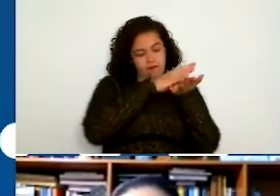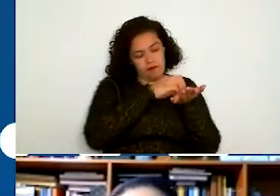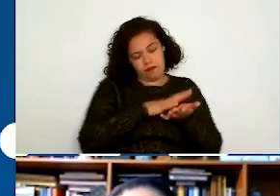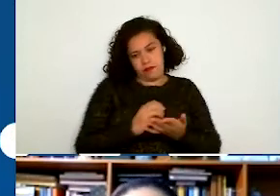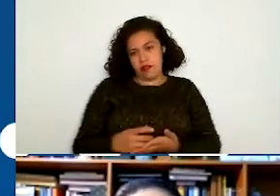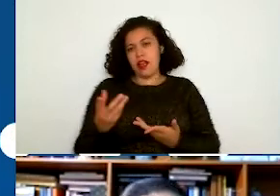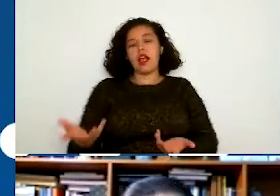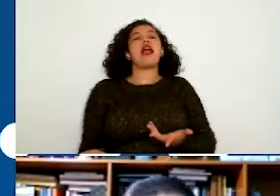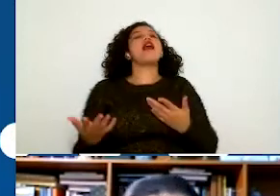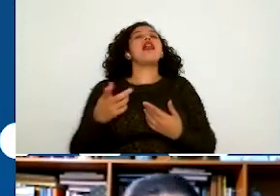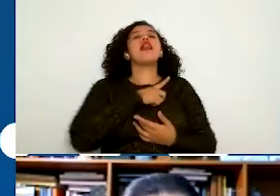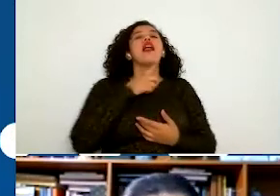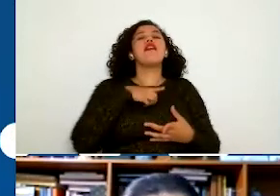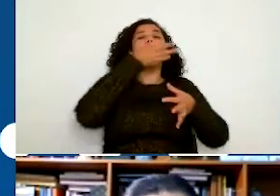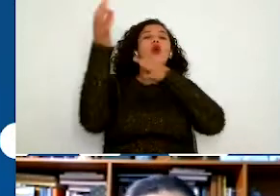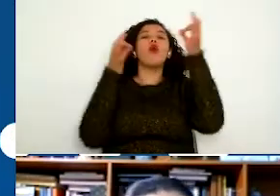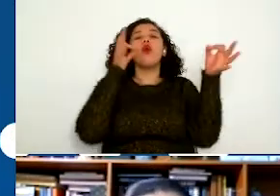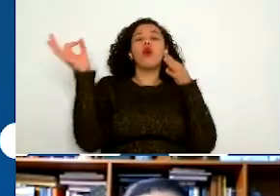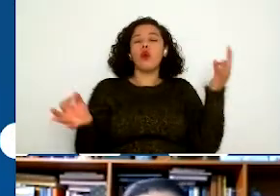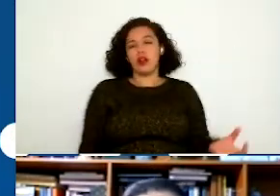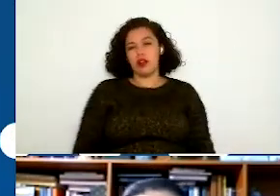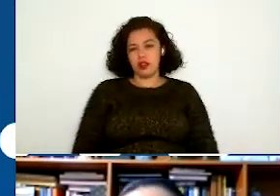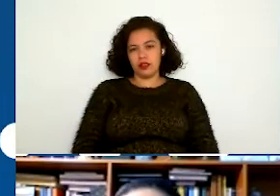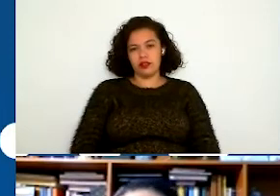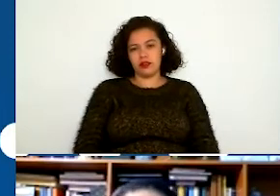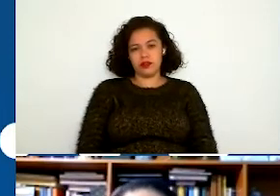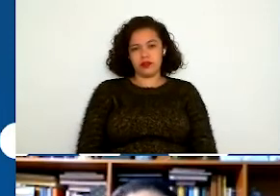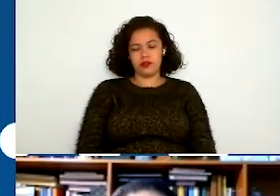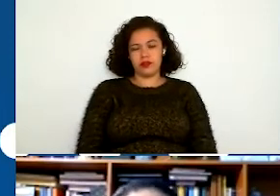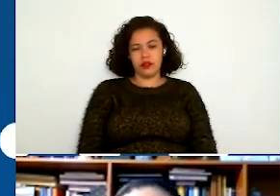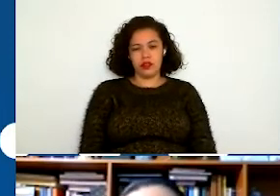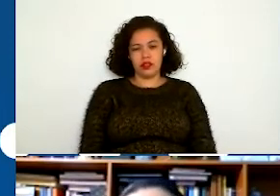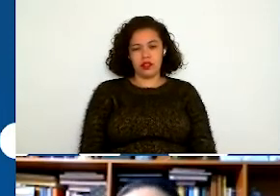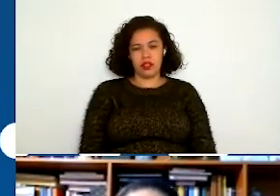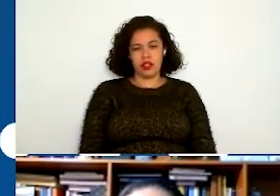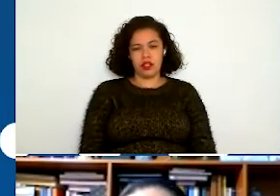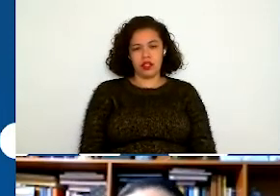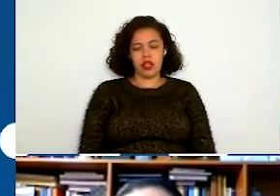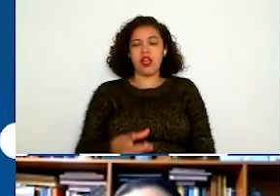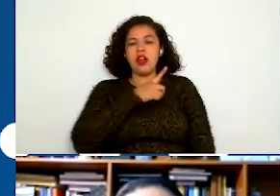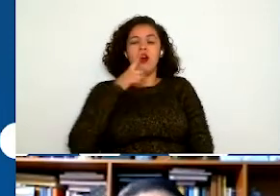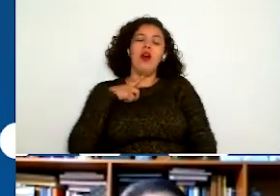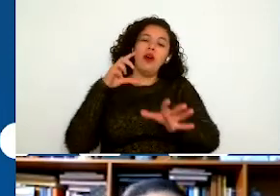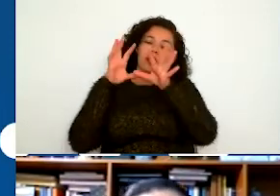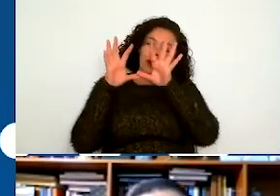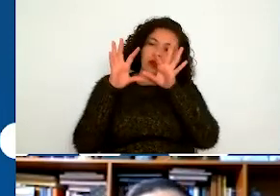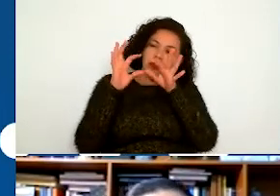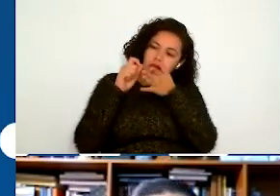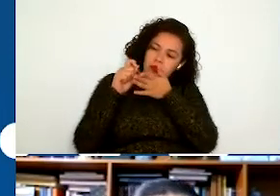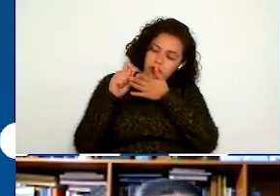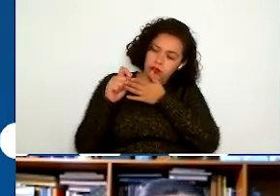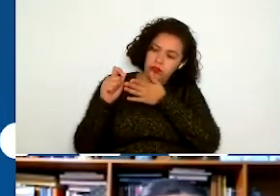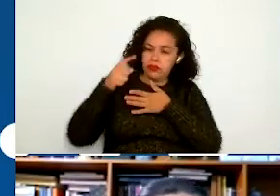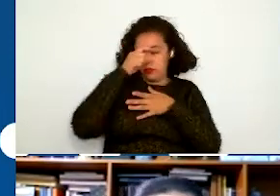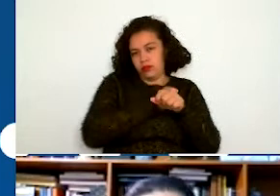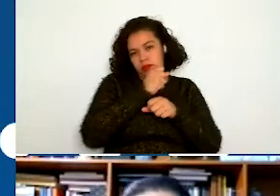debe divulgarse, ¿no? En el sentido de que hay que escribirlo, ¿no? Cuando hacemos estas buenas prácticas, deben de